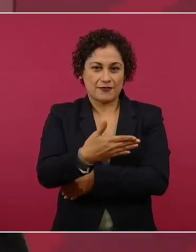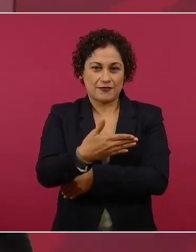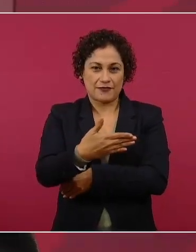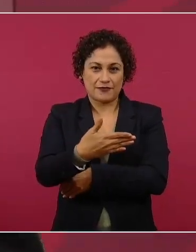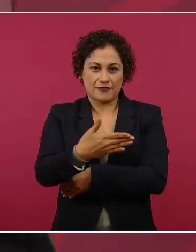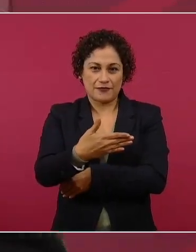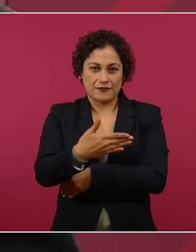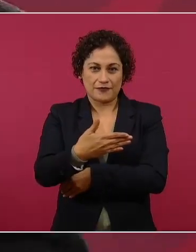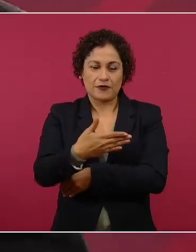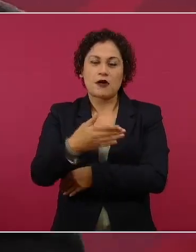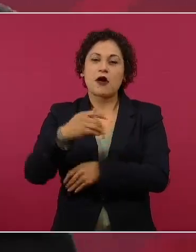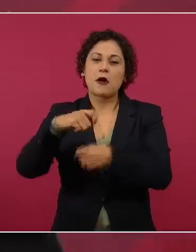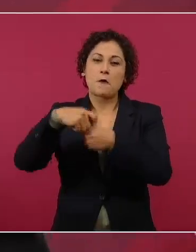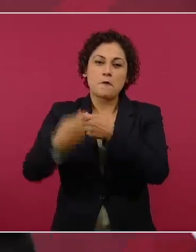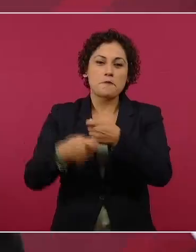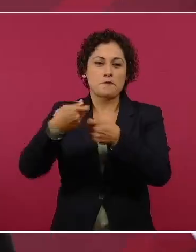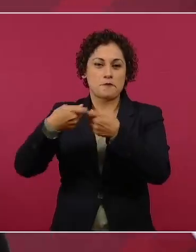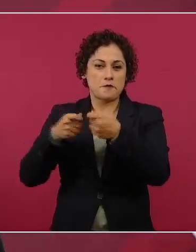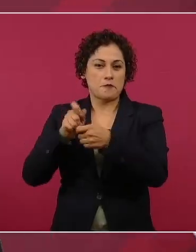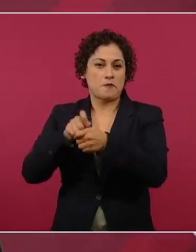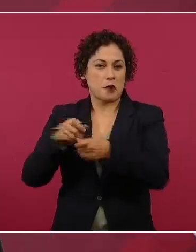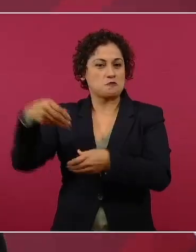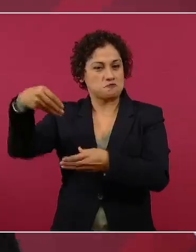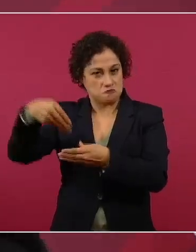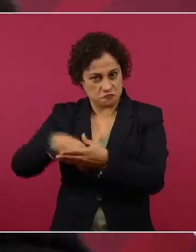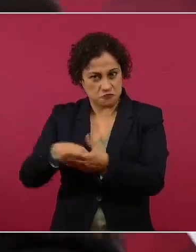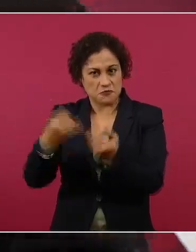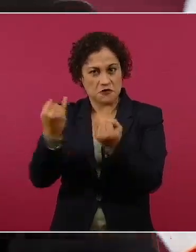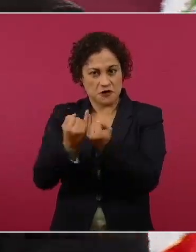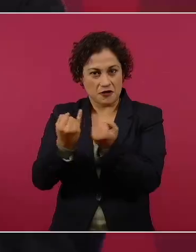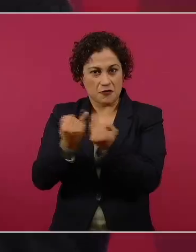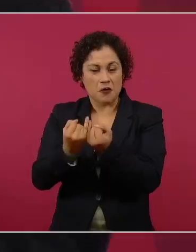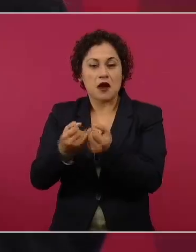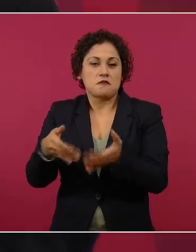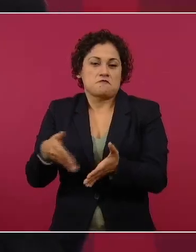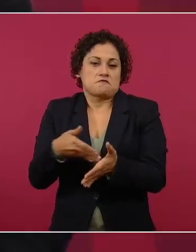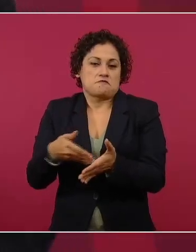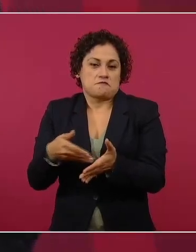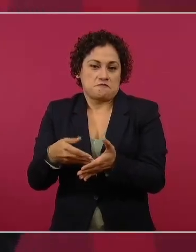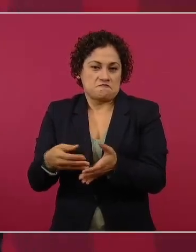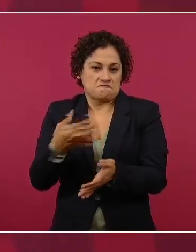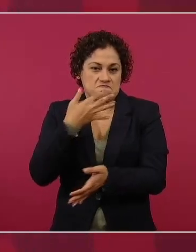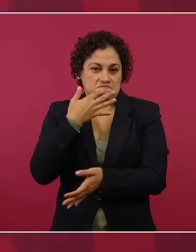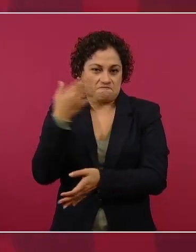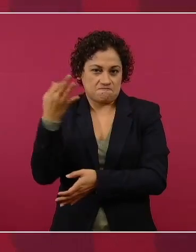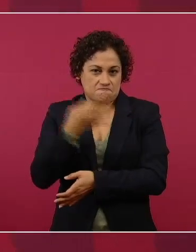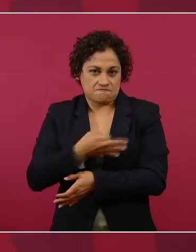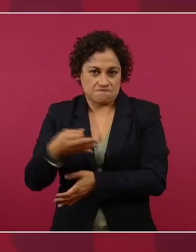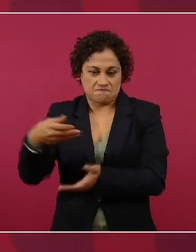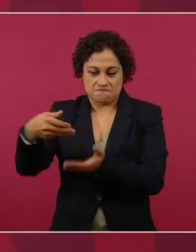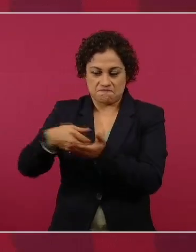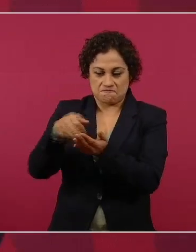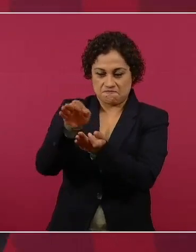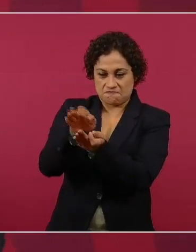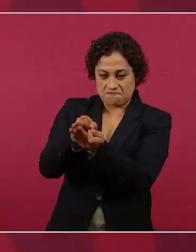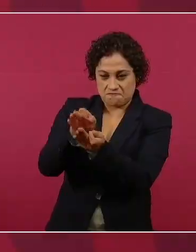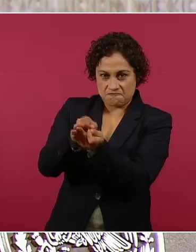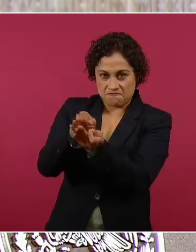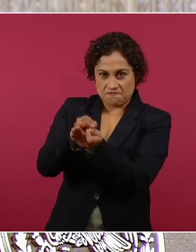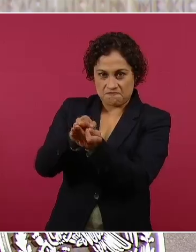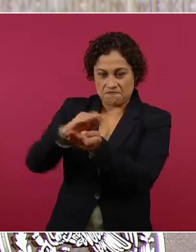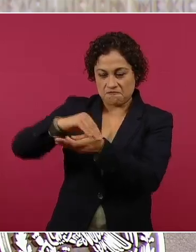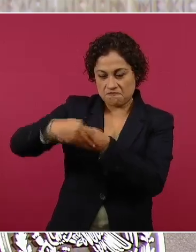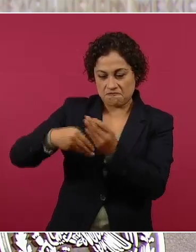y plátano y un buen guiso. Es un tamal, el